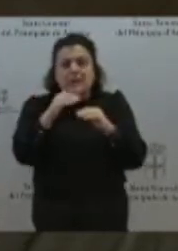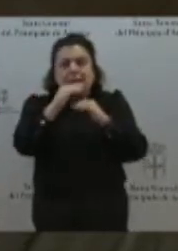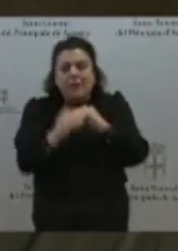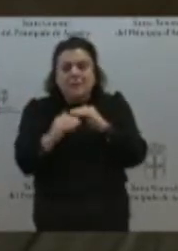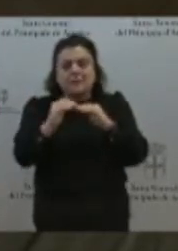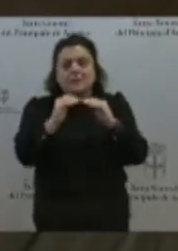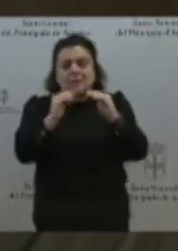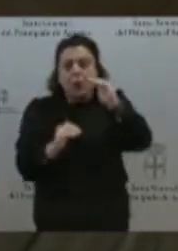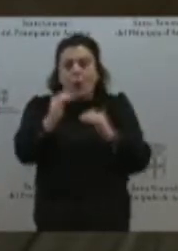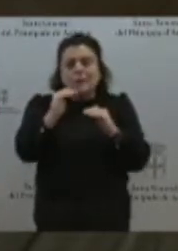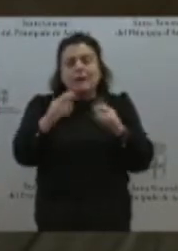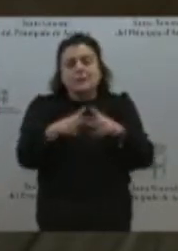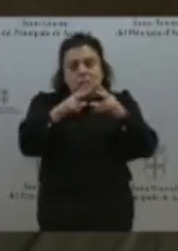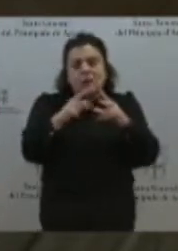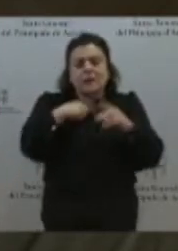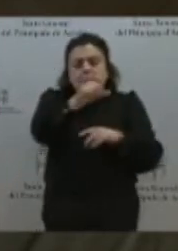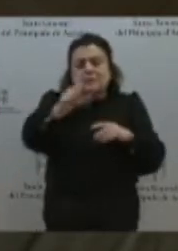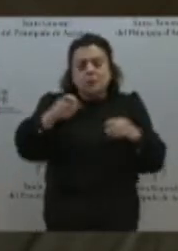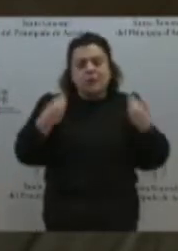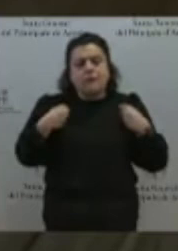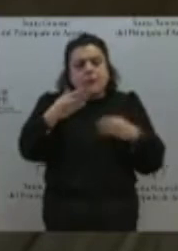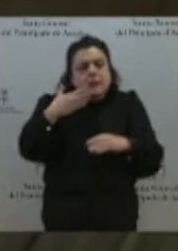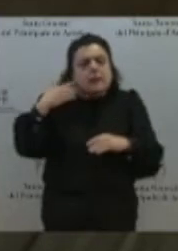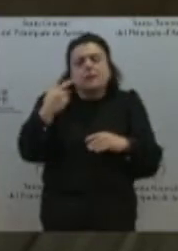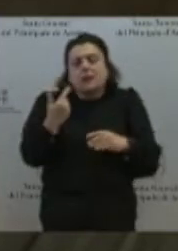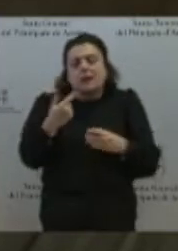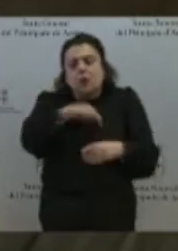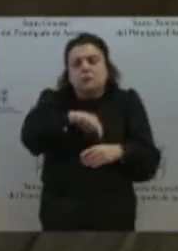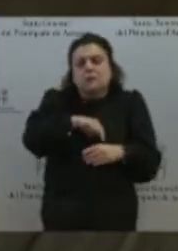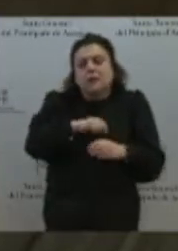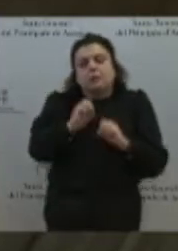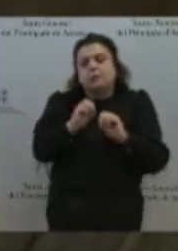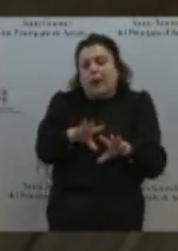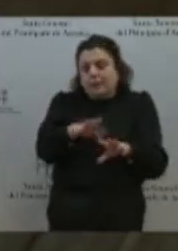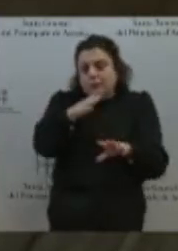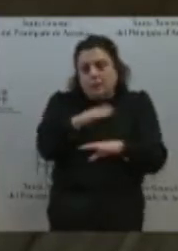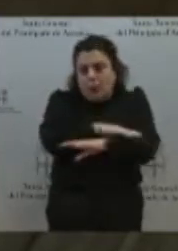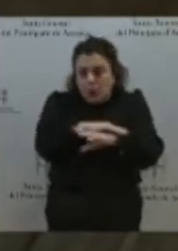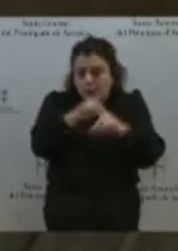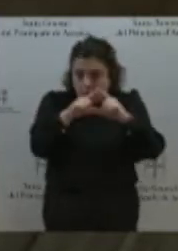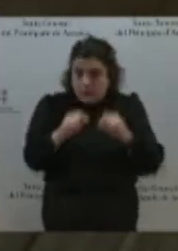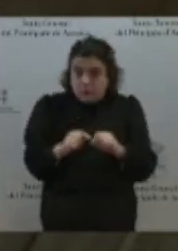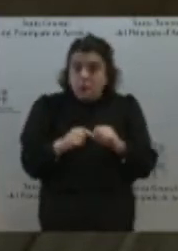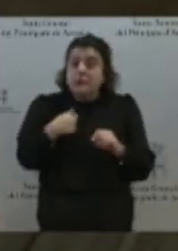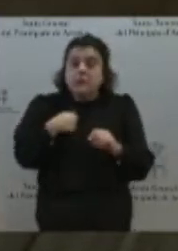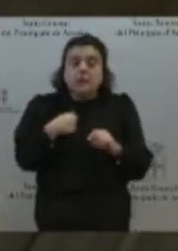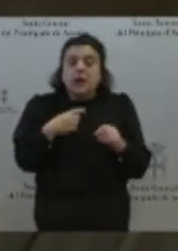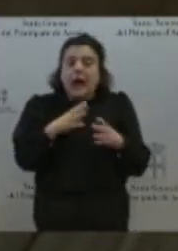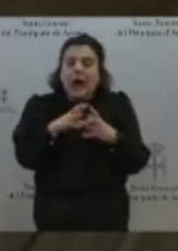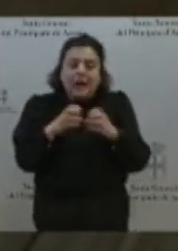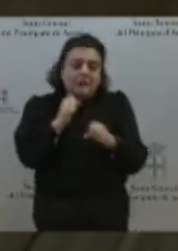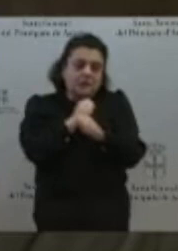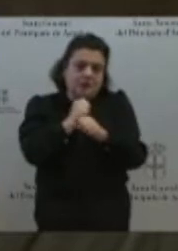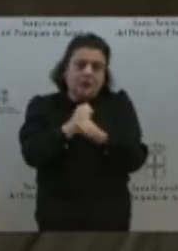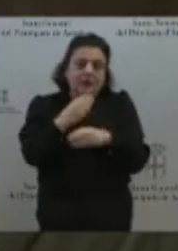se sienta abandonada a su suerte. Ese es el ánimo del Gobierno de Asturias y conseguir que esto sea así es lo que a lo que dirigiremos todos nuestros